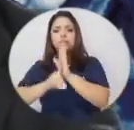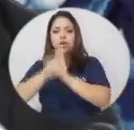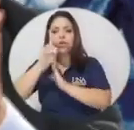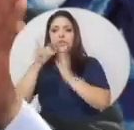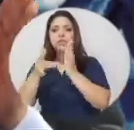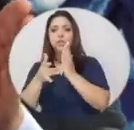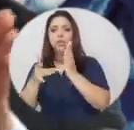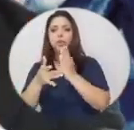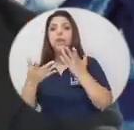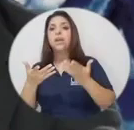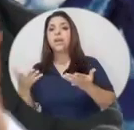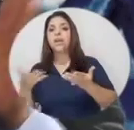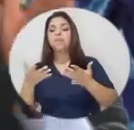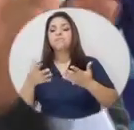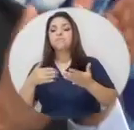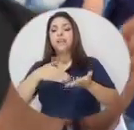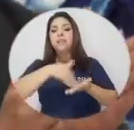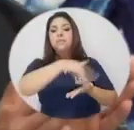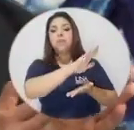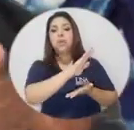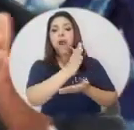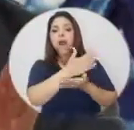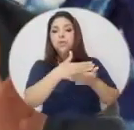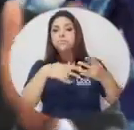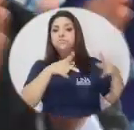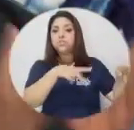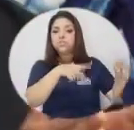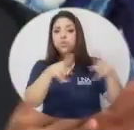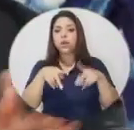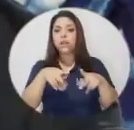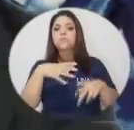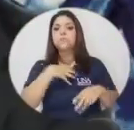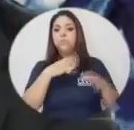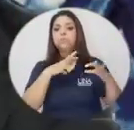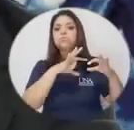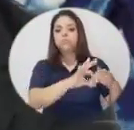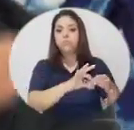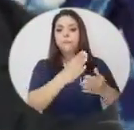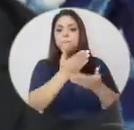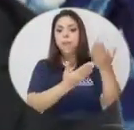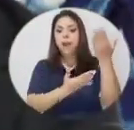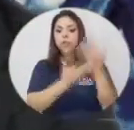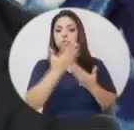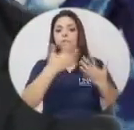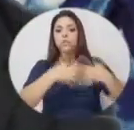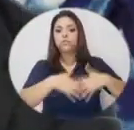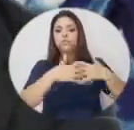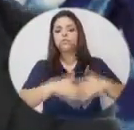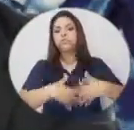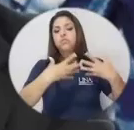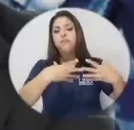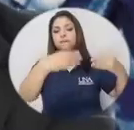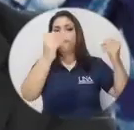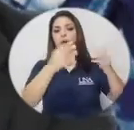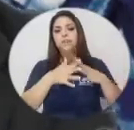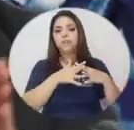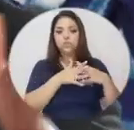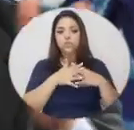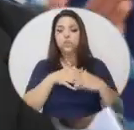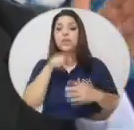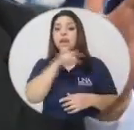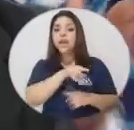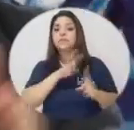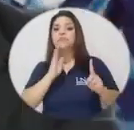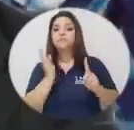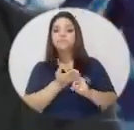que dejó afuera a un sector de la población que estaba ligada al sector manufacturero, que emigró de los Estados Unidos. Eso provocó